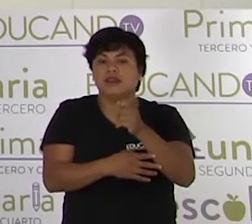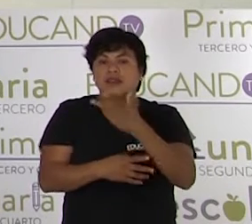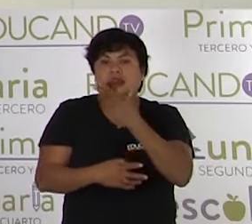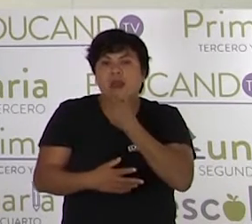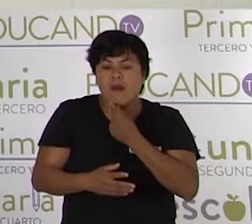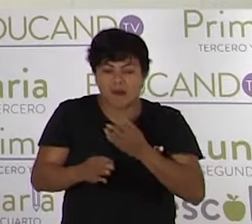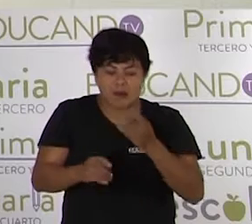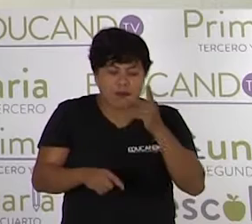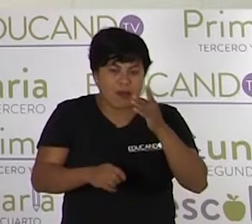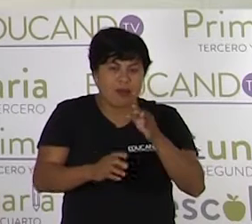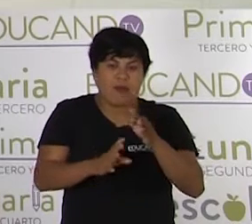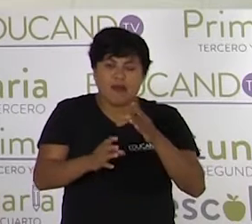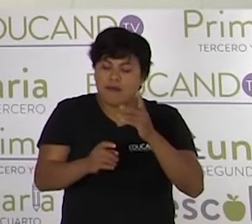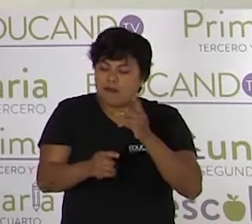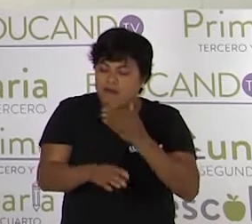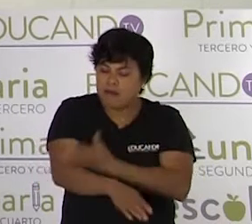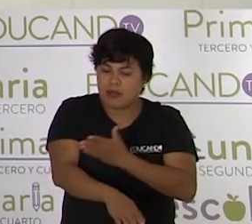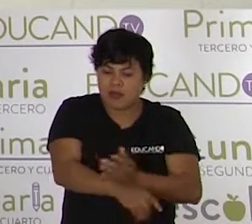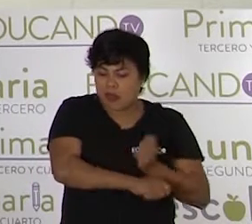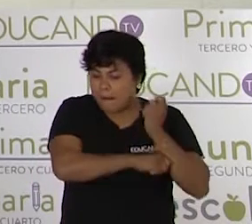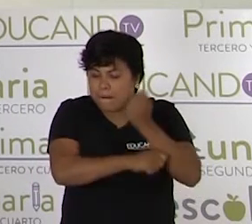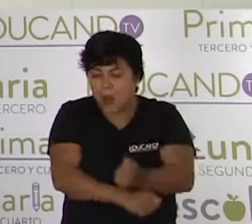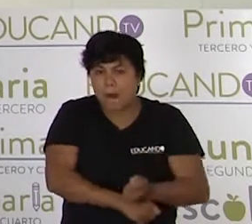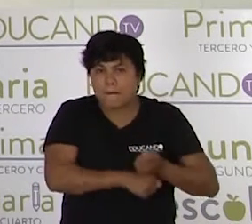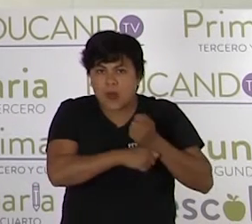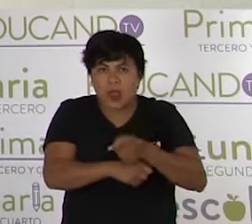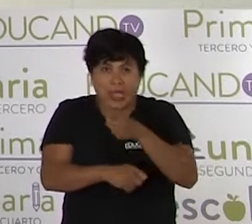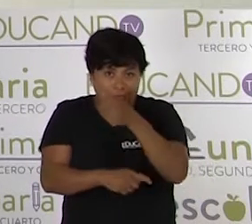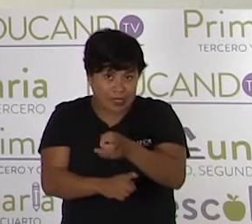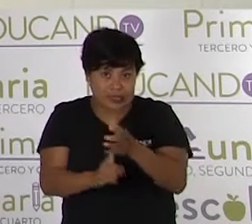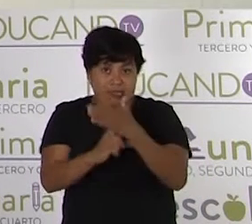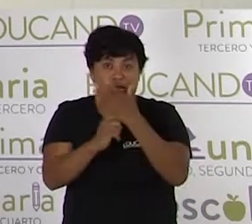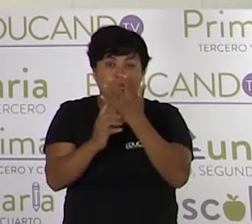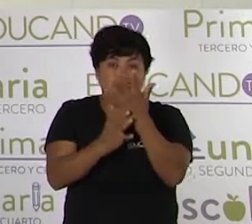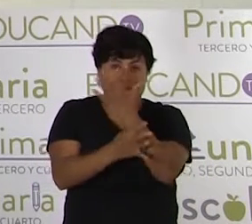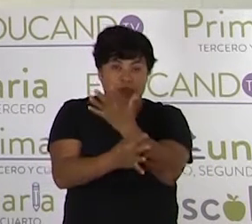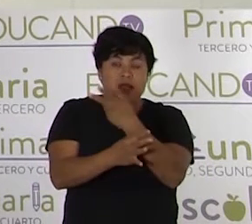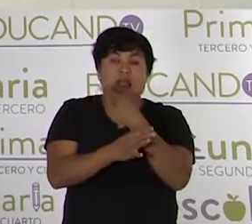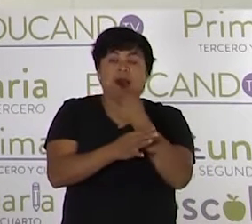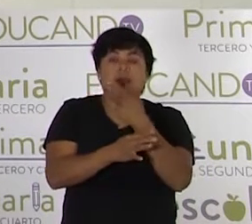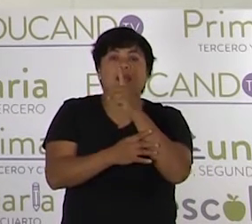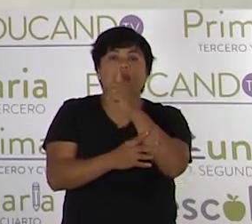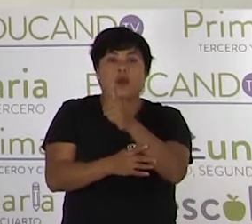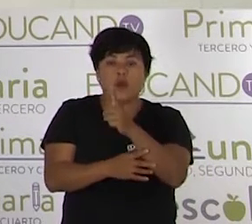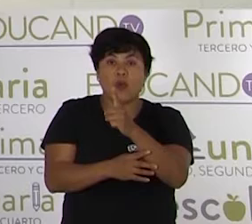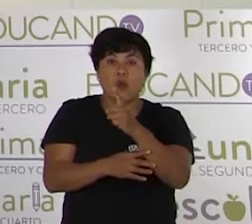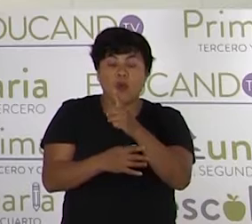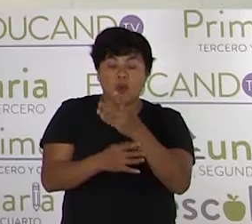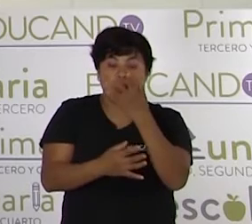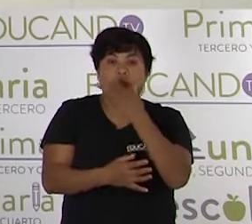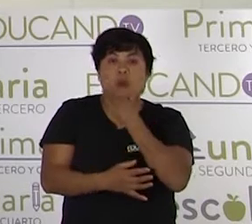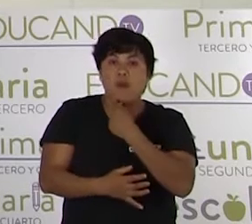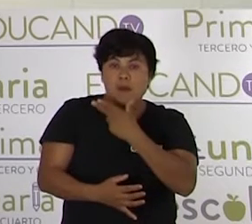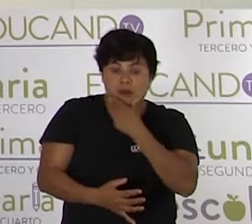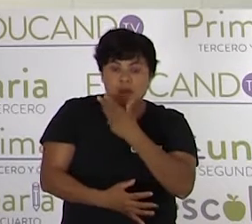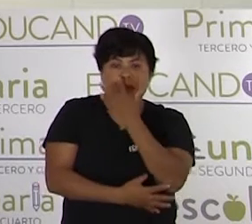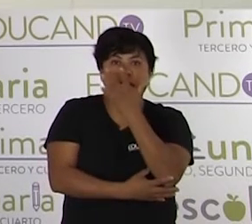Exacto, habla de un leñador, pero ¿a quién va a atrapar y por